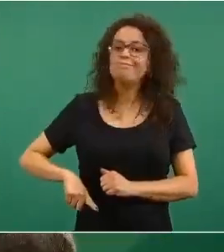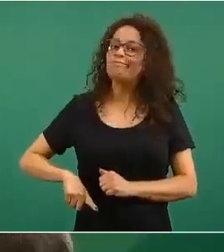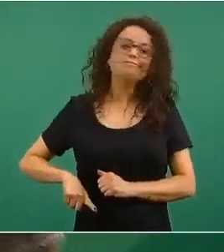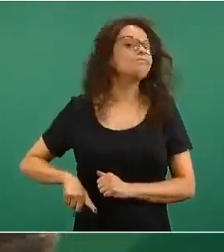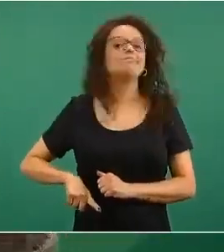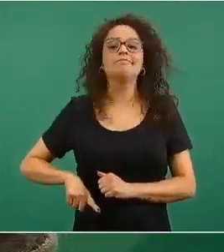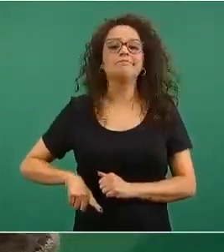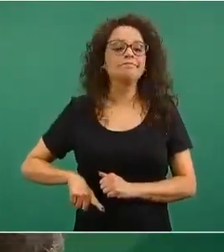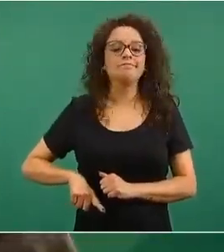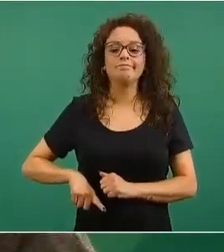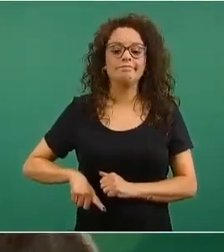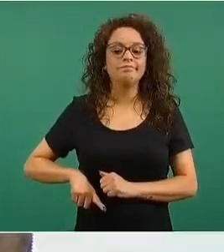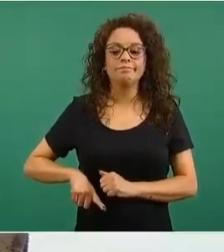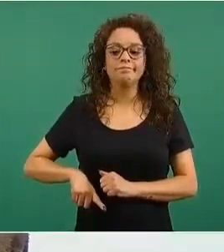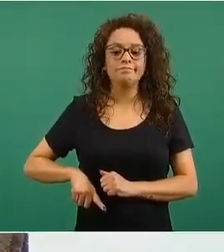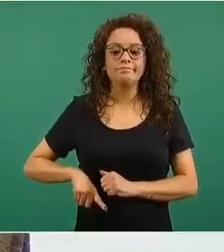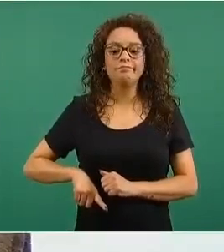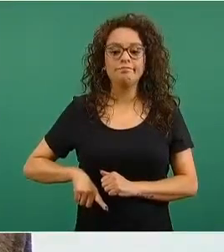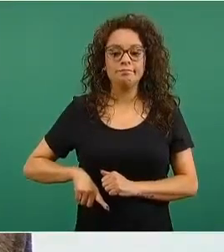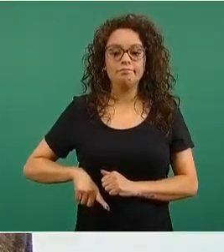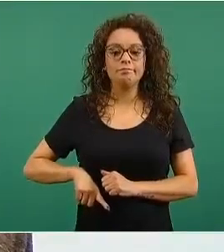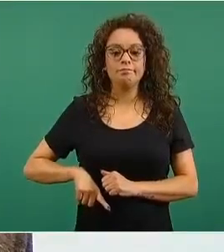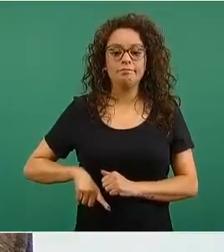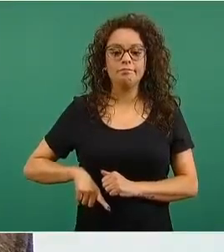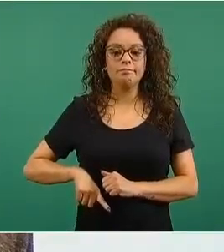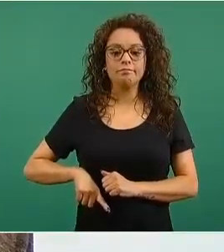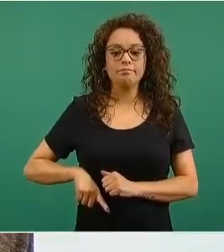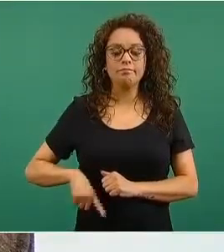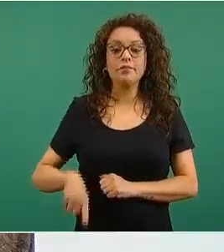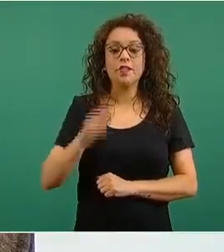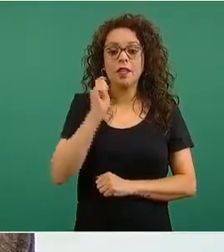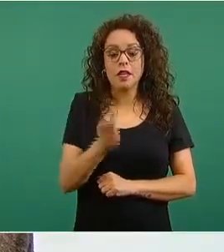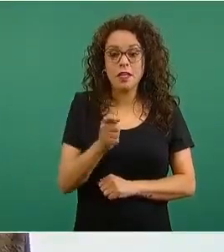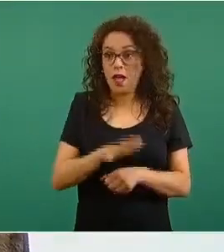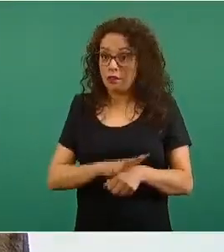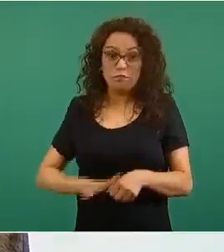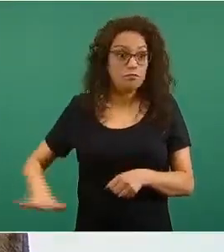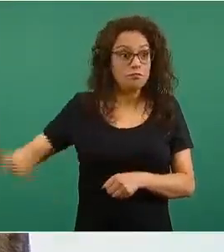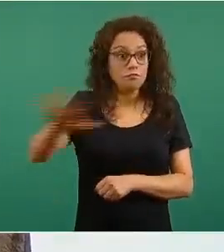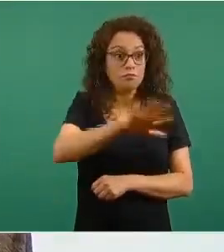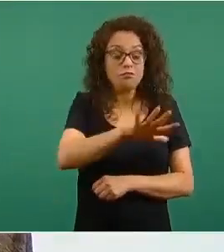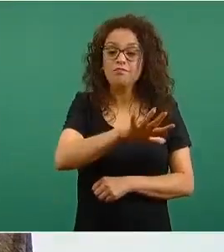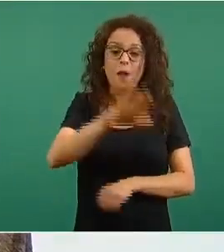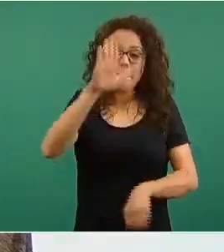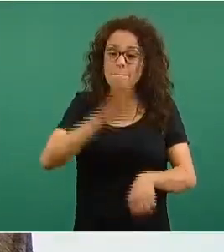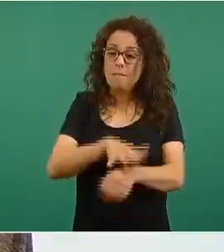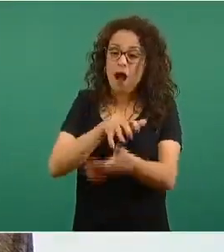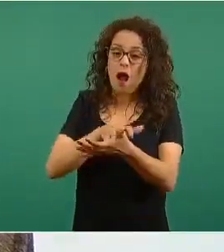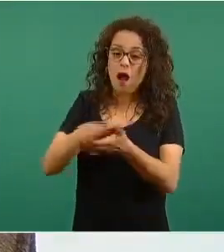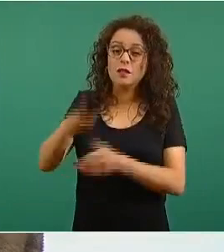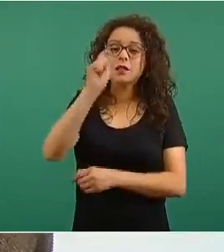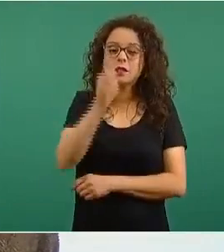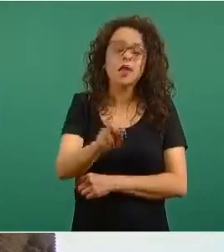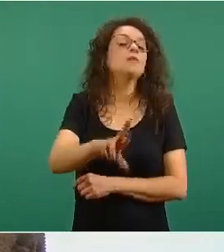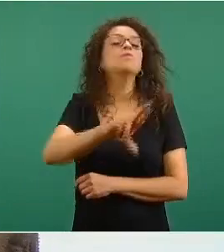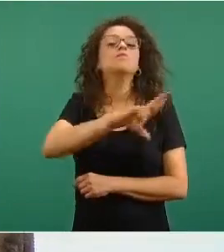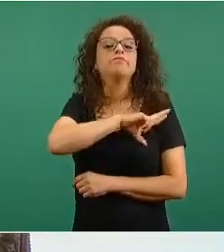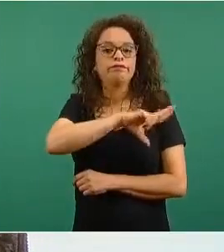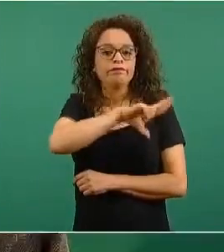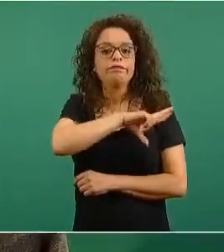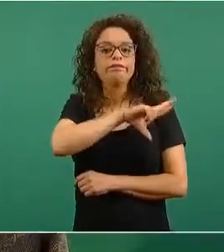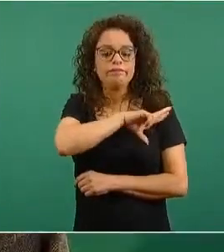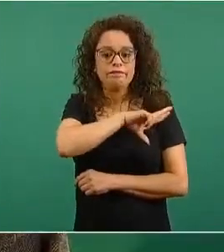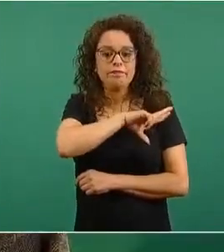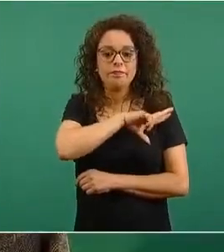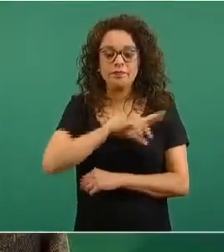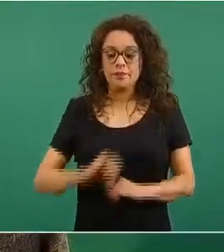Indiscutiblemente son un bien público en la medida en que sirven a una función pública, pero son privados en su enorme mayoría. Las instituciones